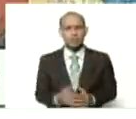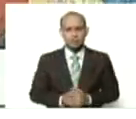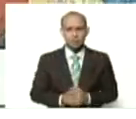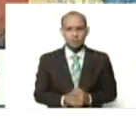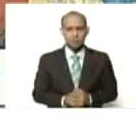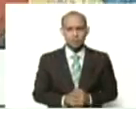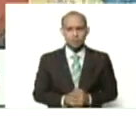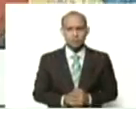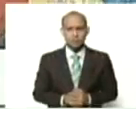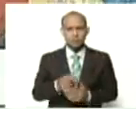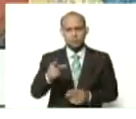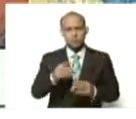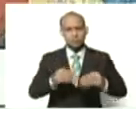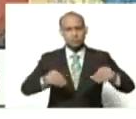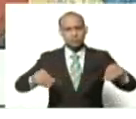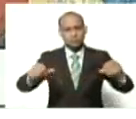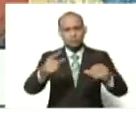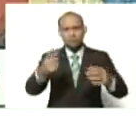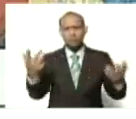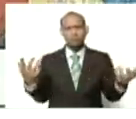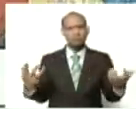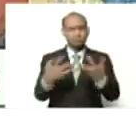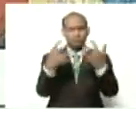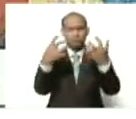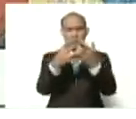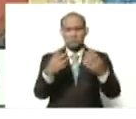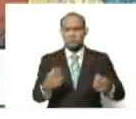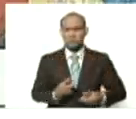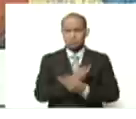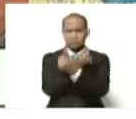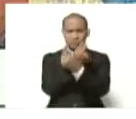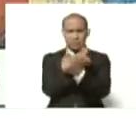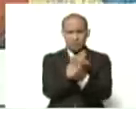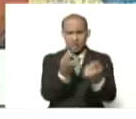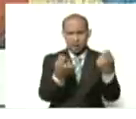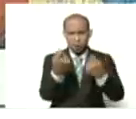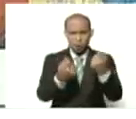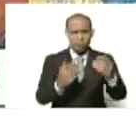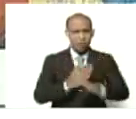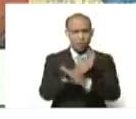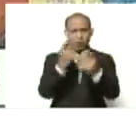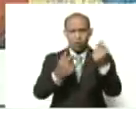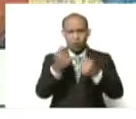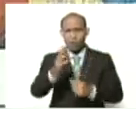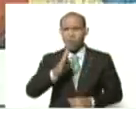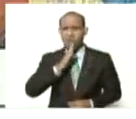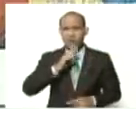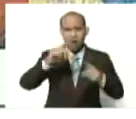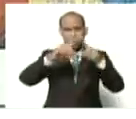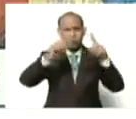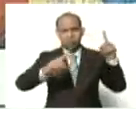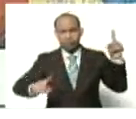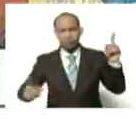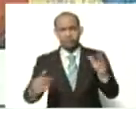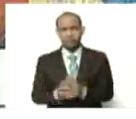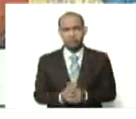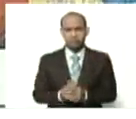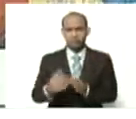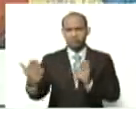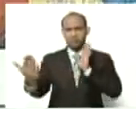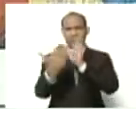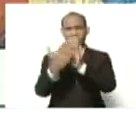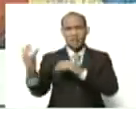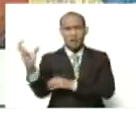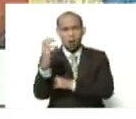tierras que más ha sufrido toda la guerra económica, la guerra eléctrica, la guerra del agua, la guerra paramilitar, los